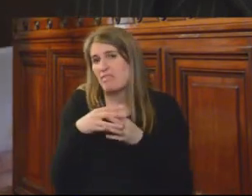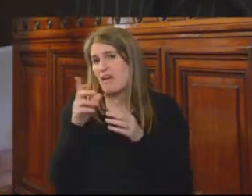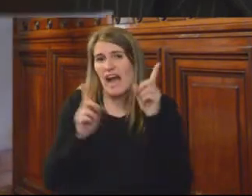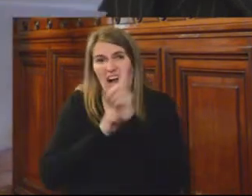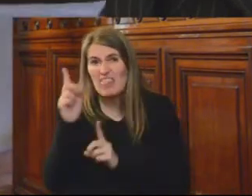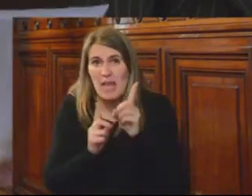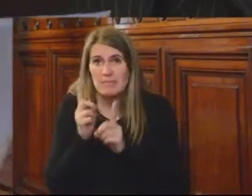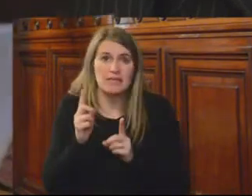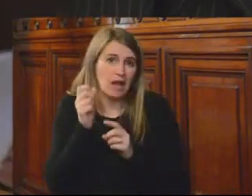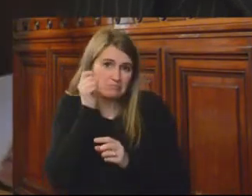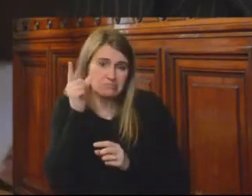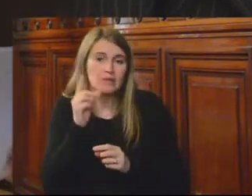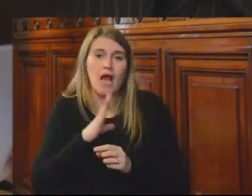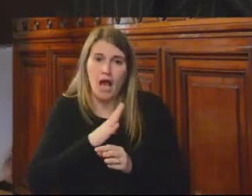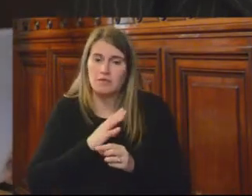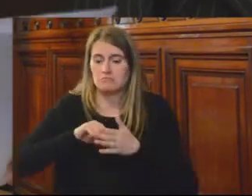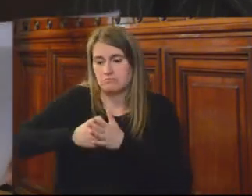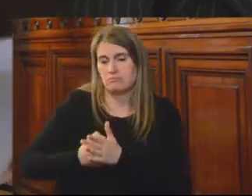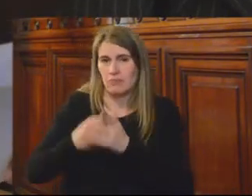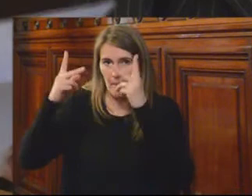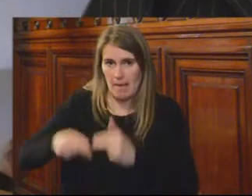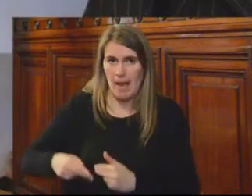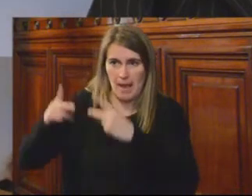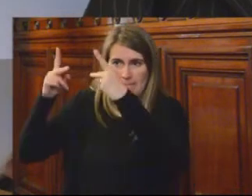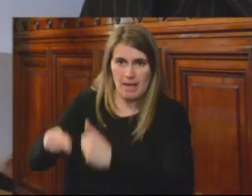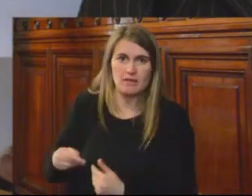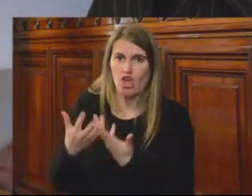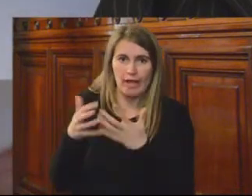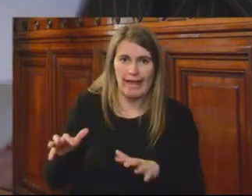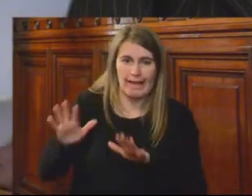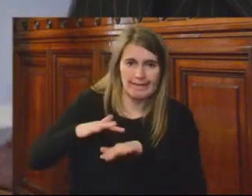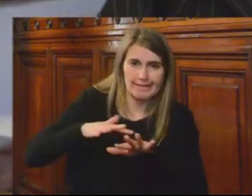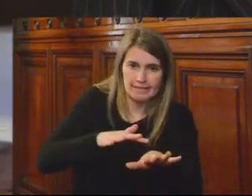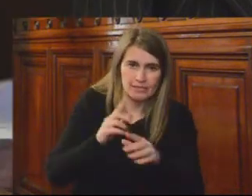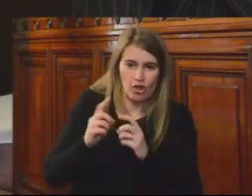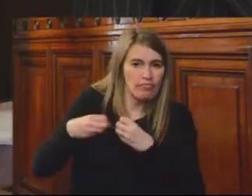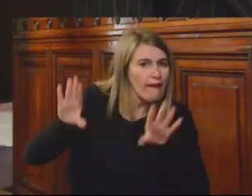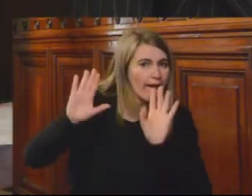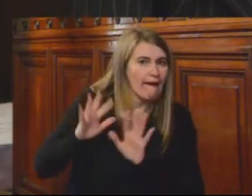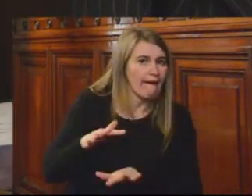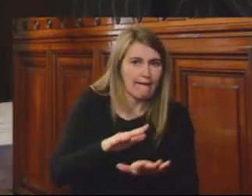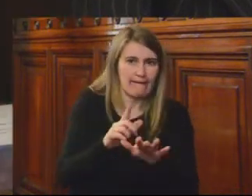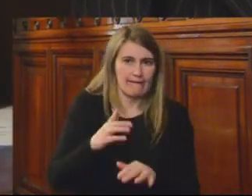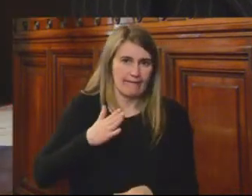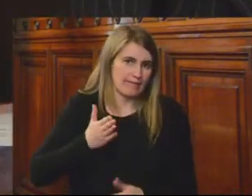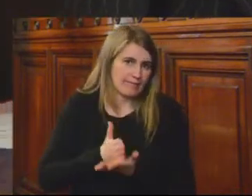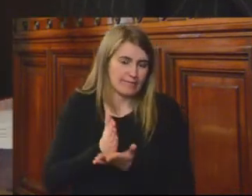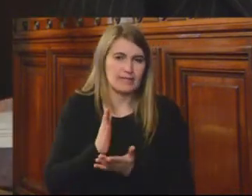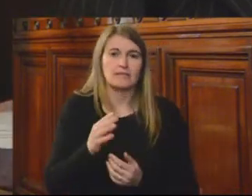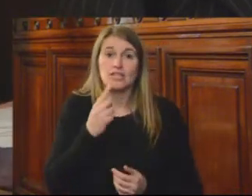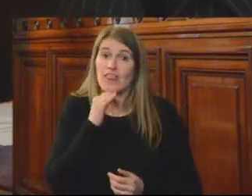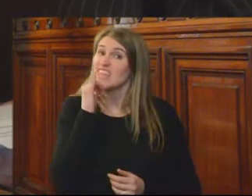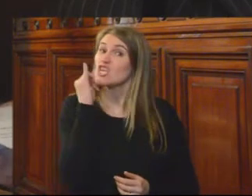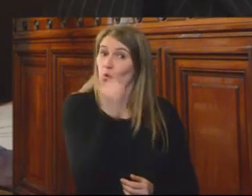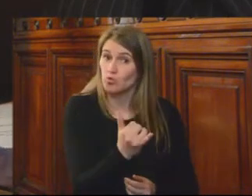su participación fueron reprimidas, principalmente la Guardia Nacional Bolivariana en un 82% como responsable. Denunciamos la